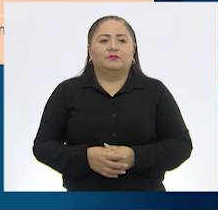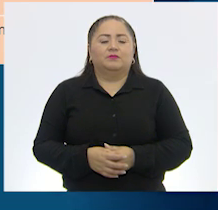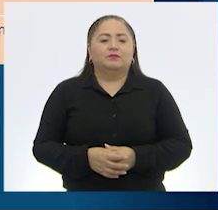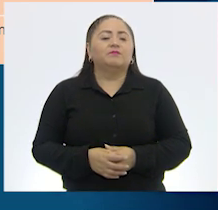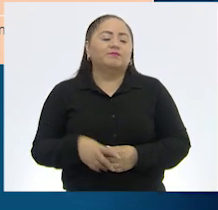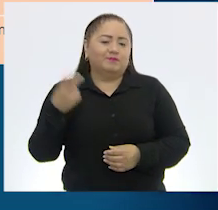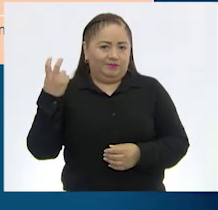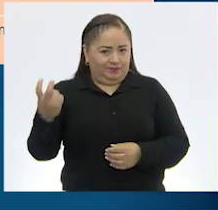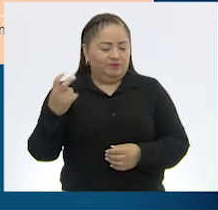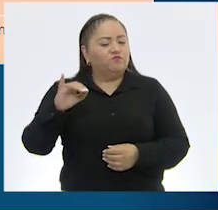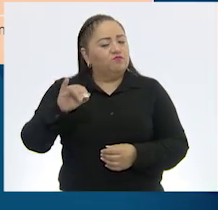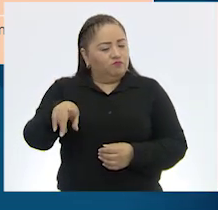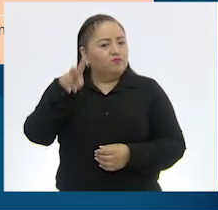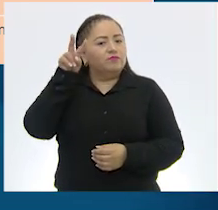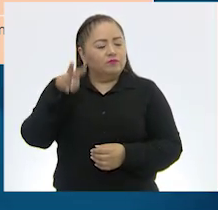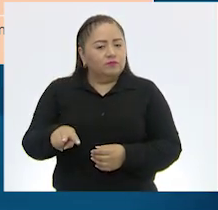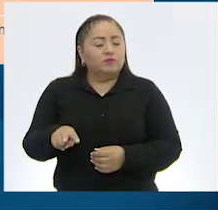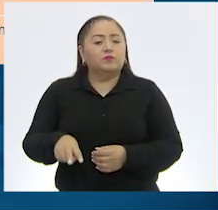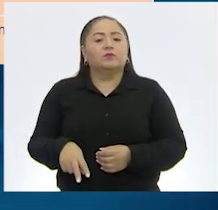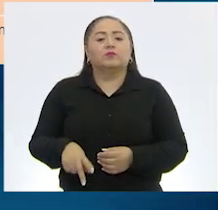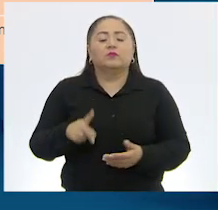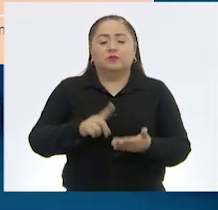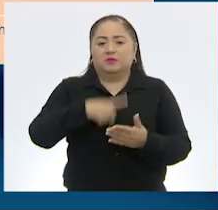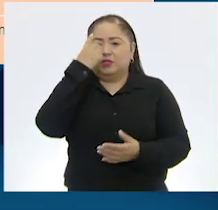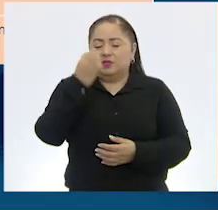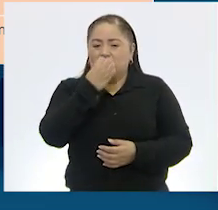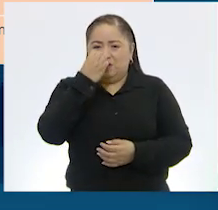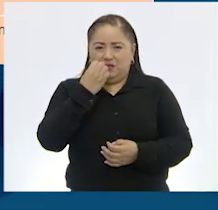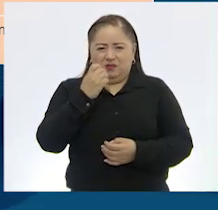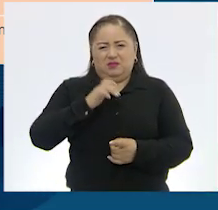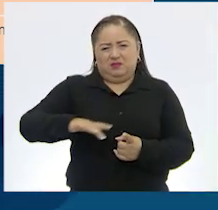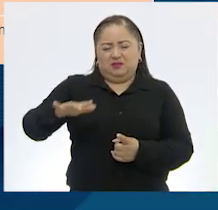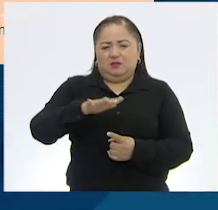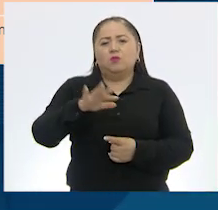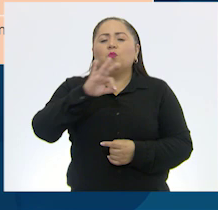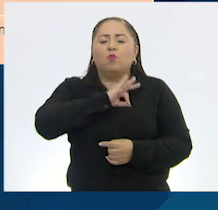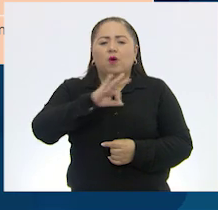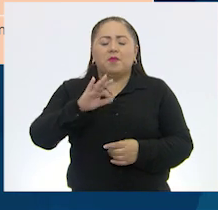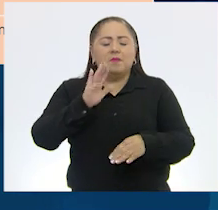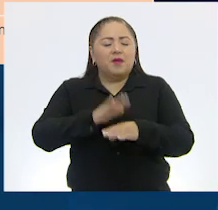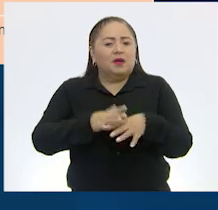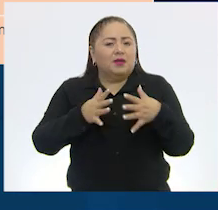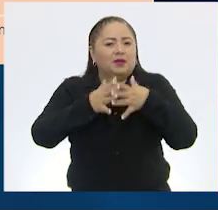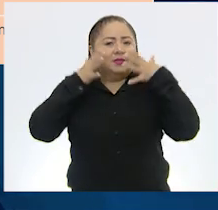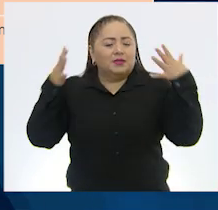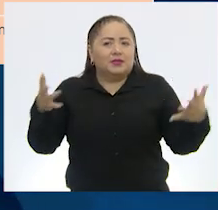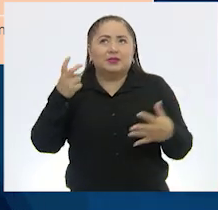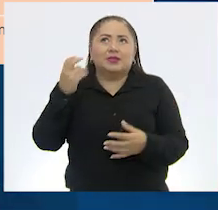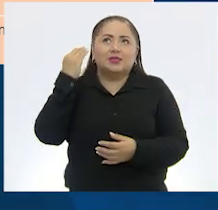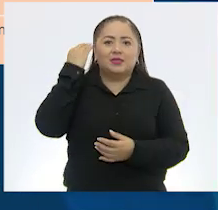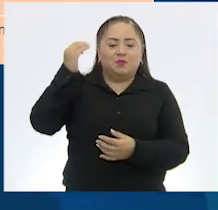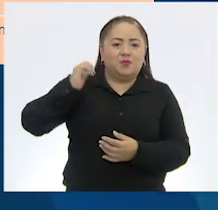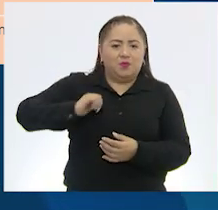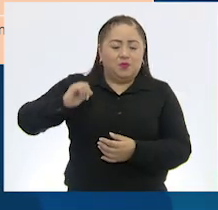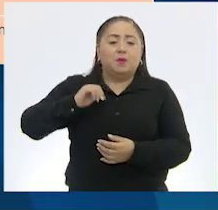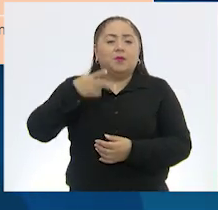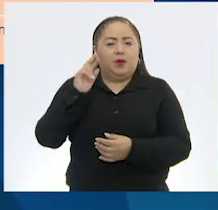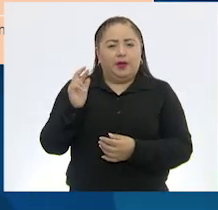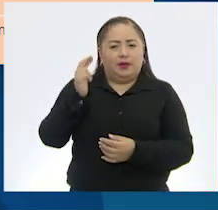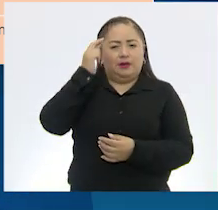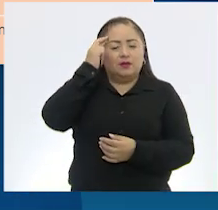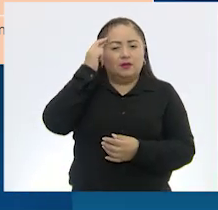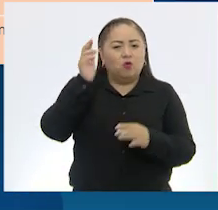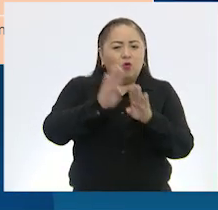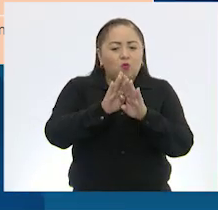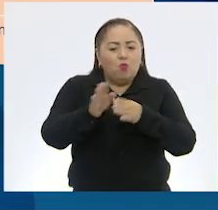Pues sí, es verdad. Uniformar la educación pública fue tal vez el reto más grande de esta época. Recordemos que el